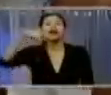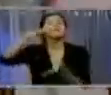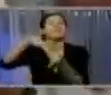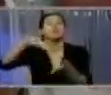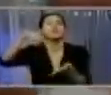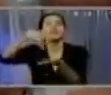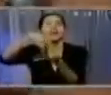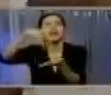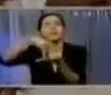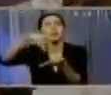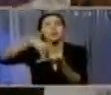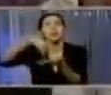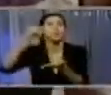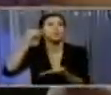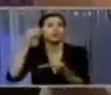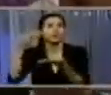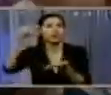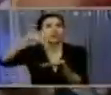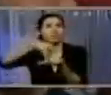mujer carabobeña.